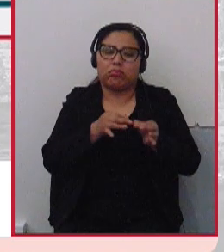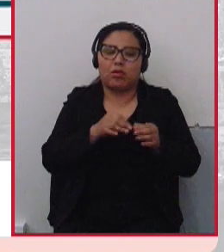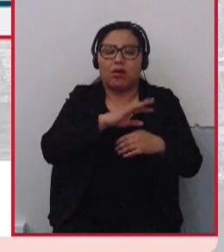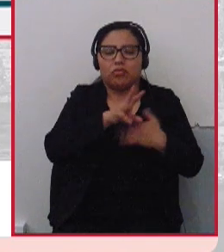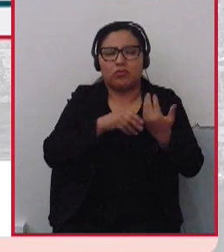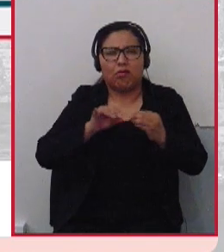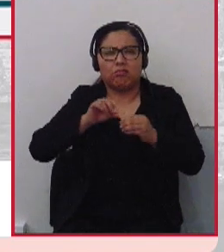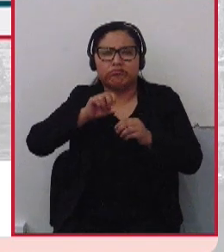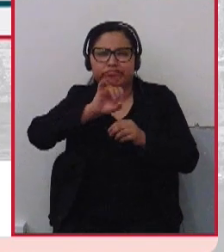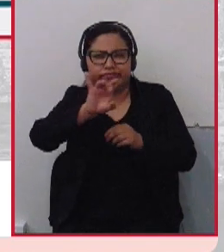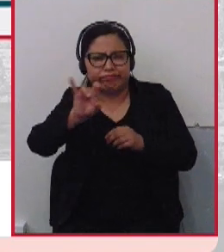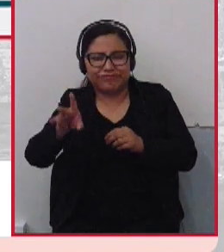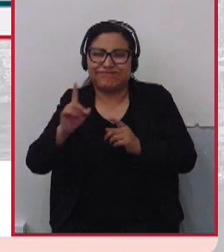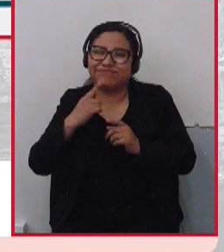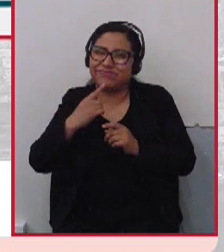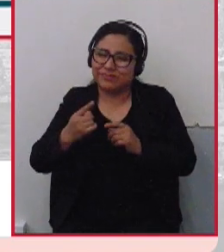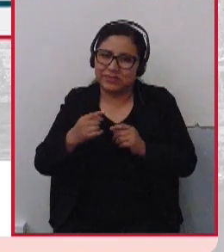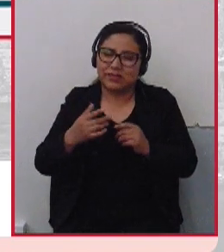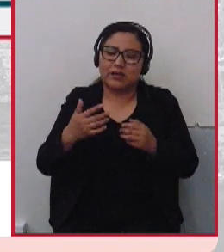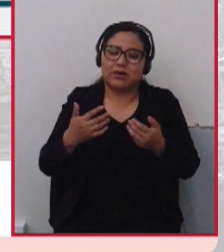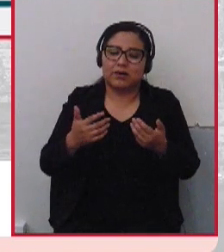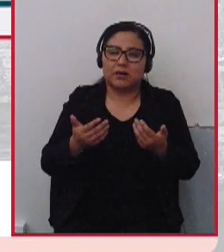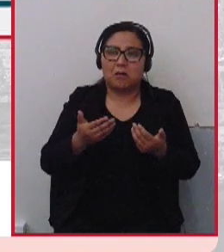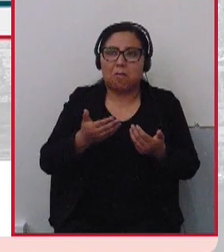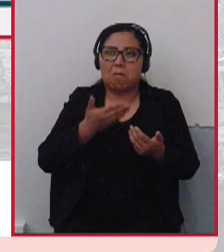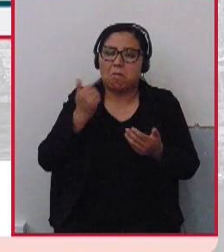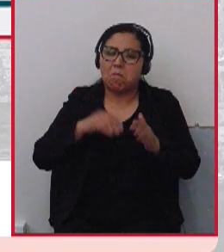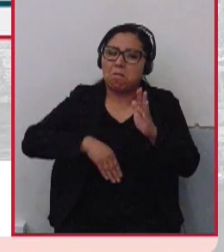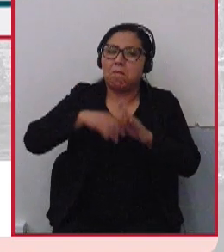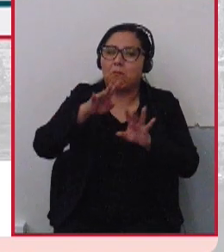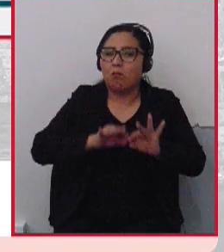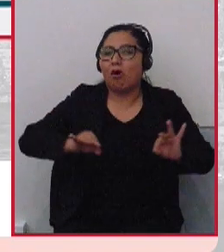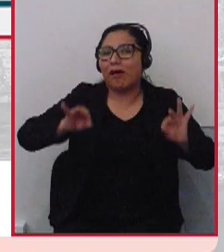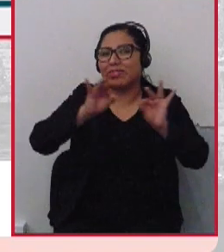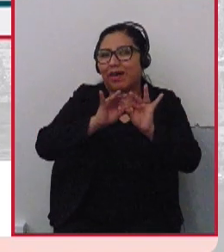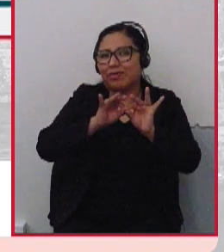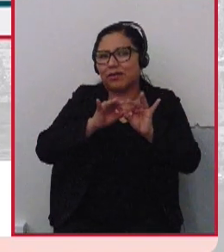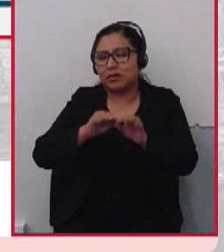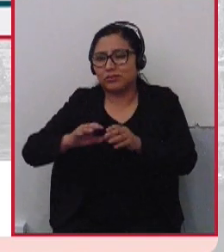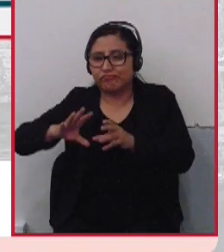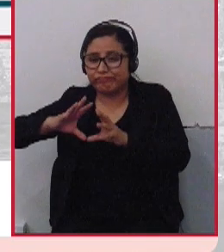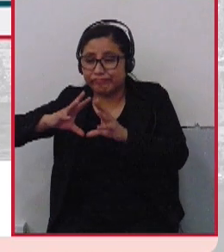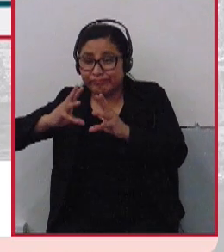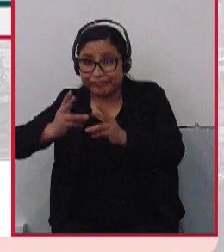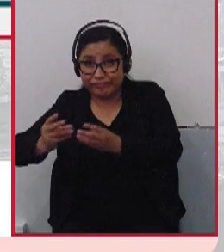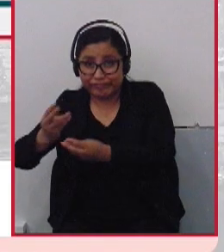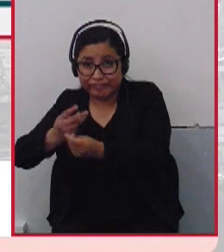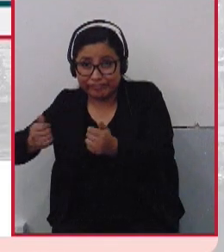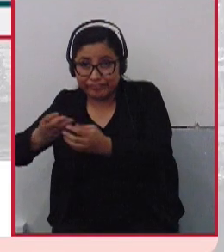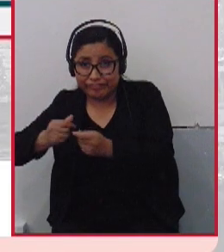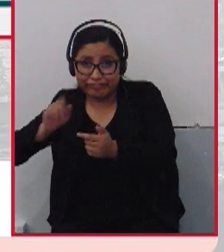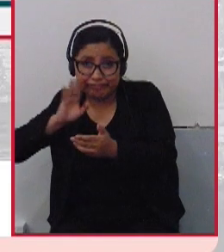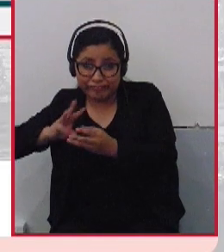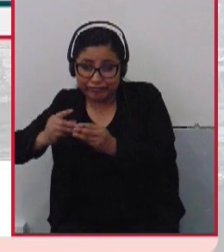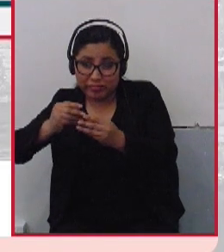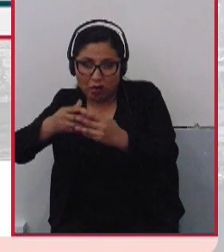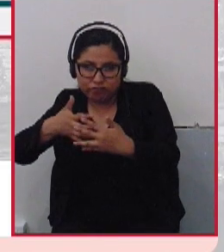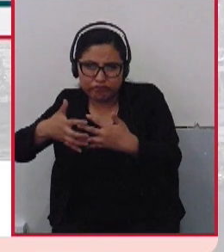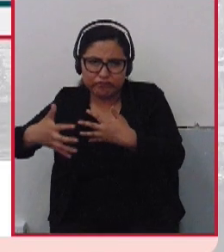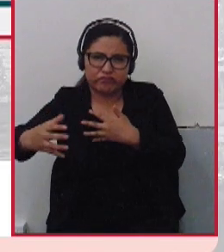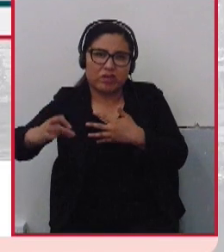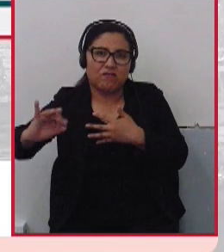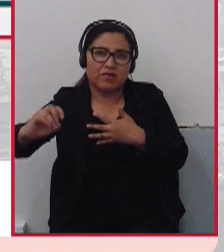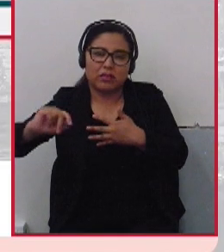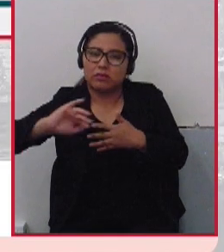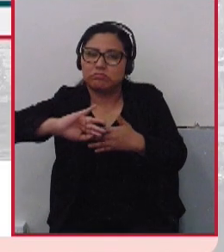deslamadores porque, como les dije hace un momento, lo principal es retirarle la mayor cantidad de finos al relave, cosa